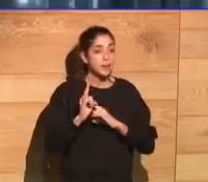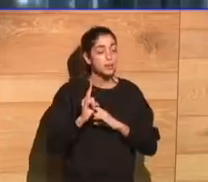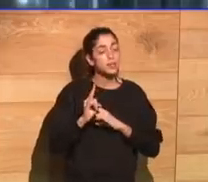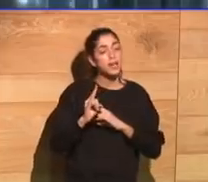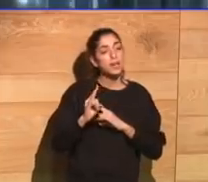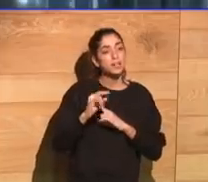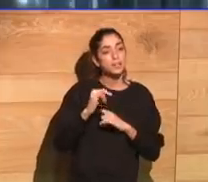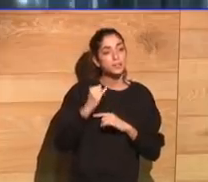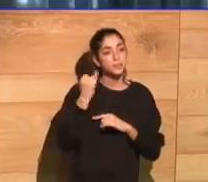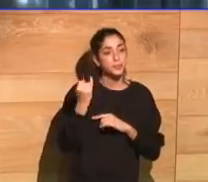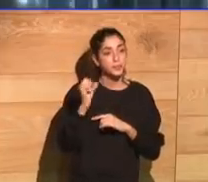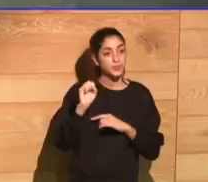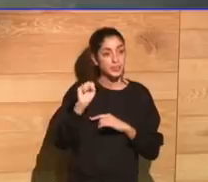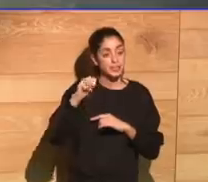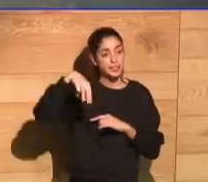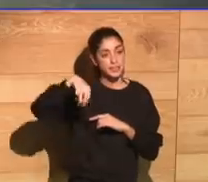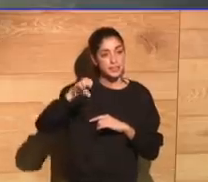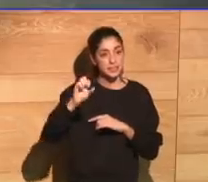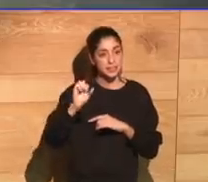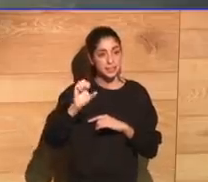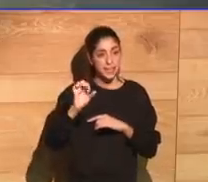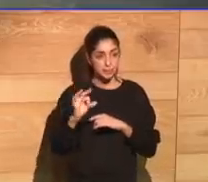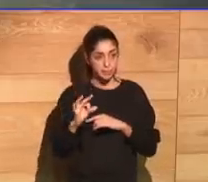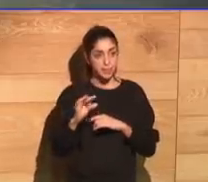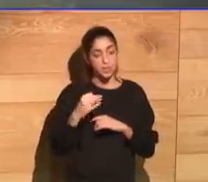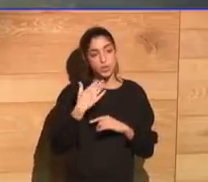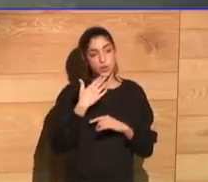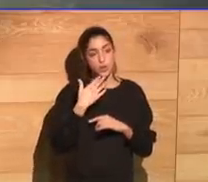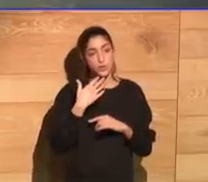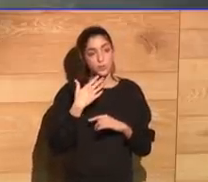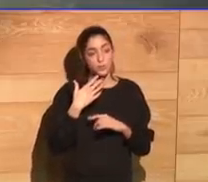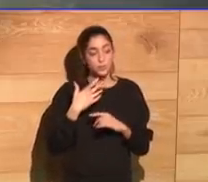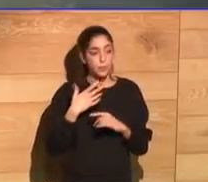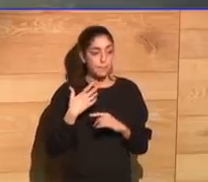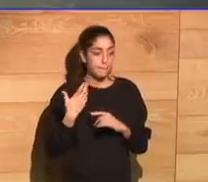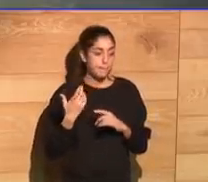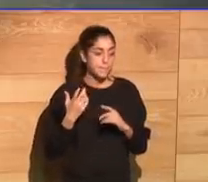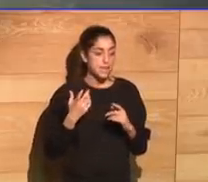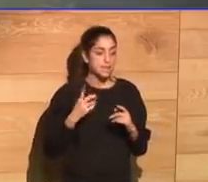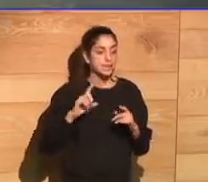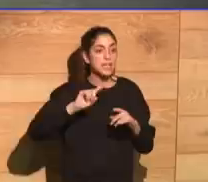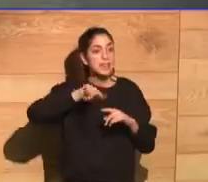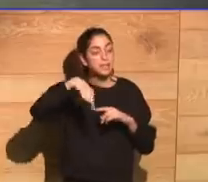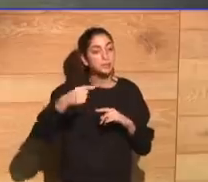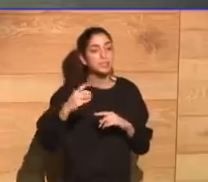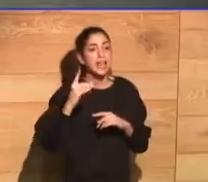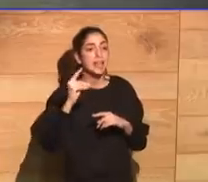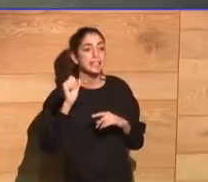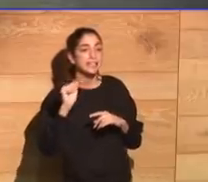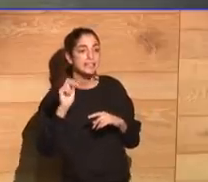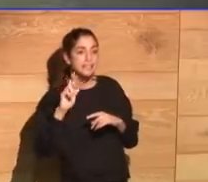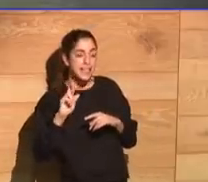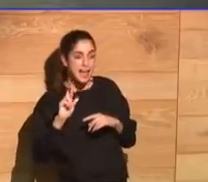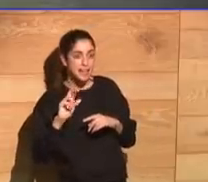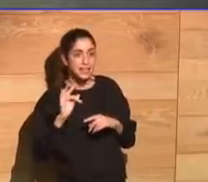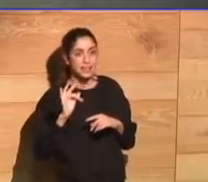que luego interpretaría a Darth Vader, que es Dave Prowse, ¿no? Eso es. Y luego, bueno, o ya lo había interpretado. El señor